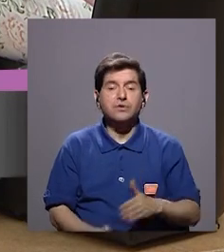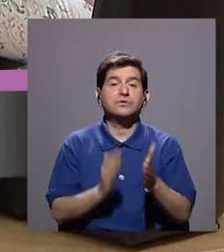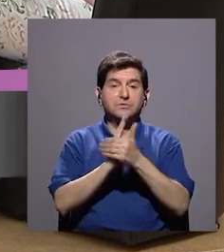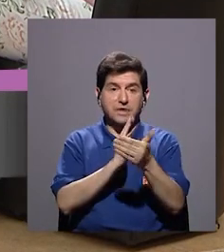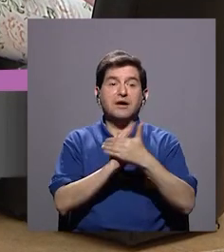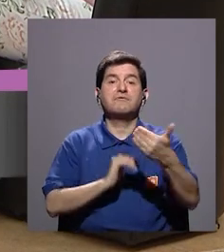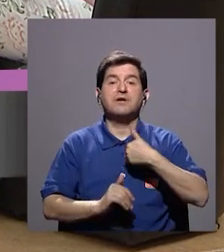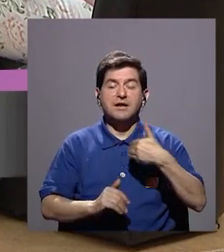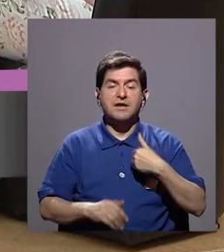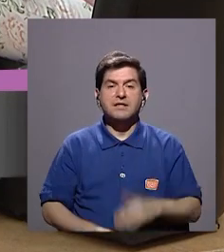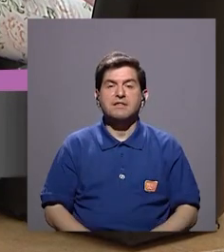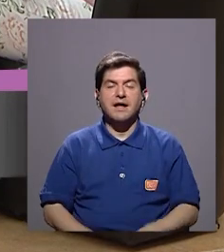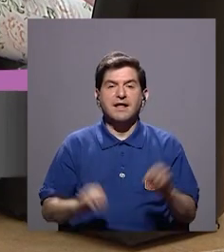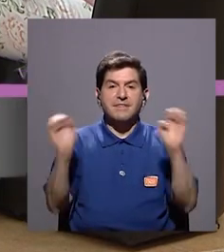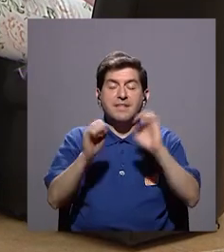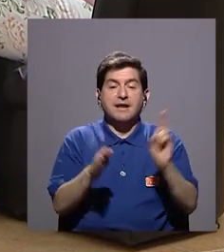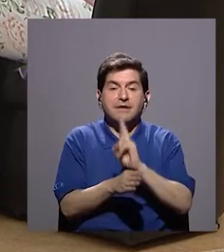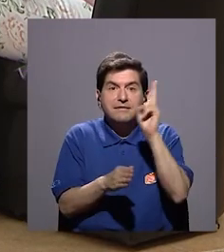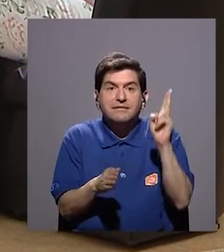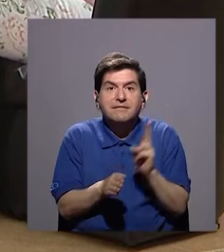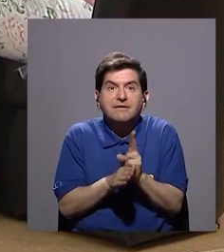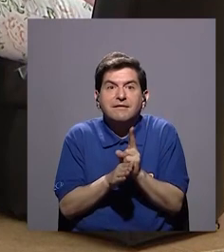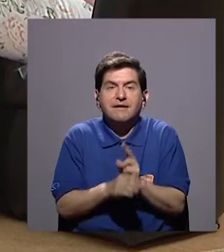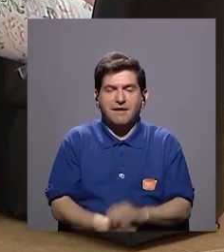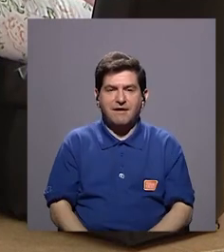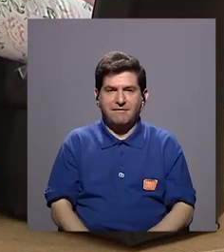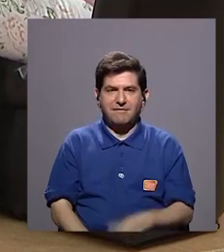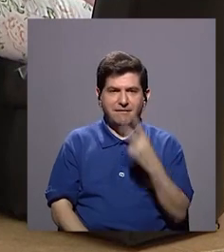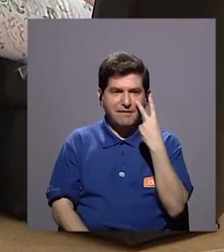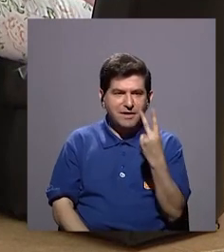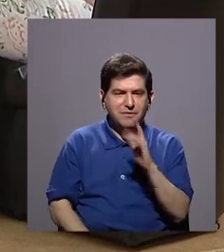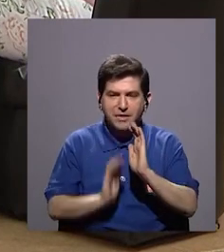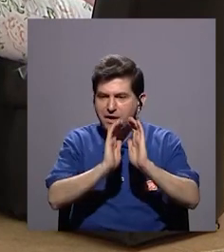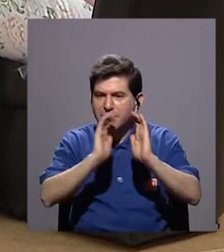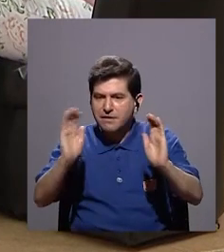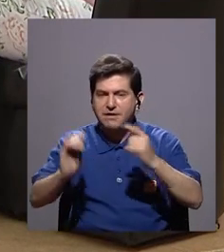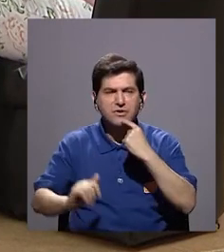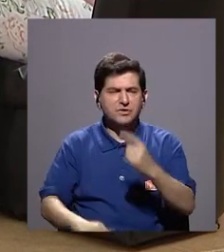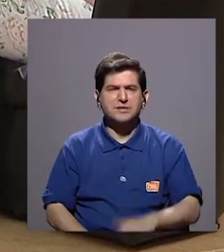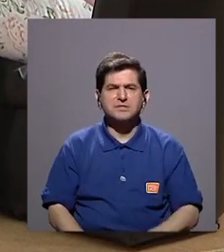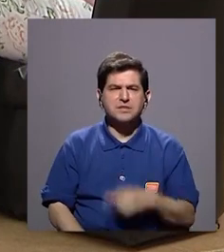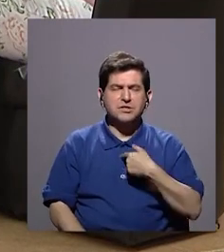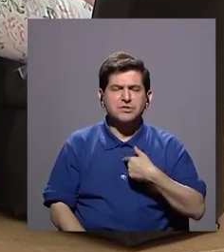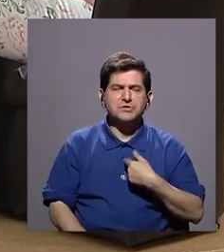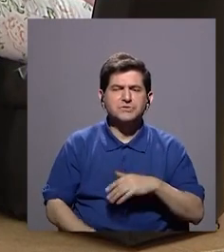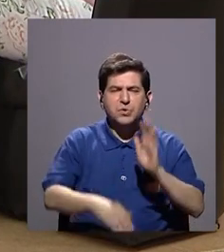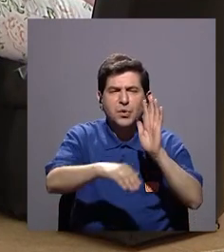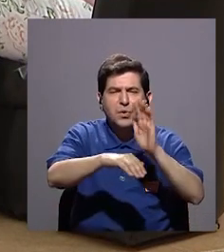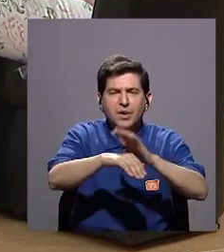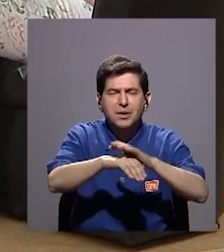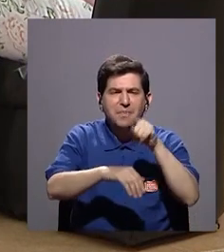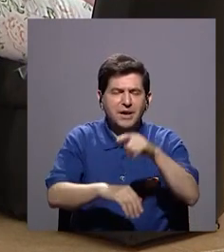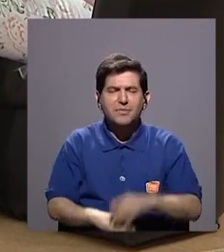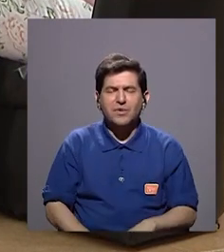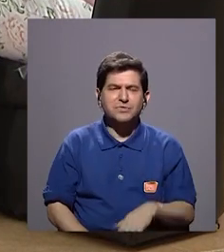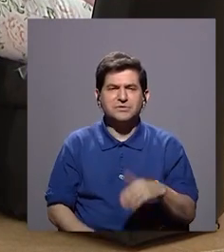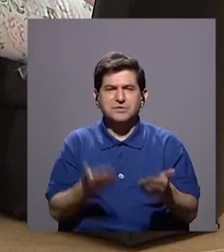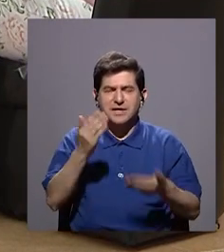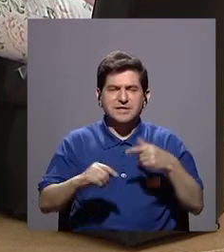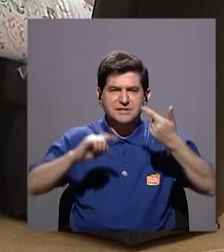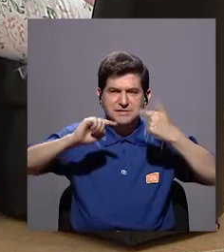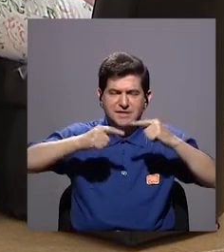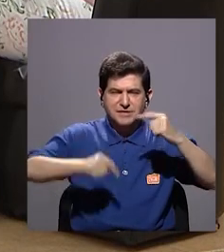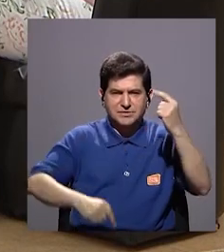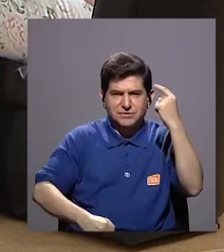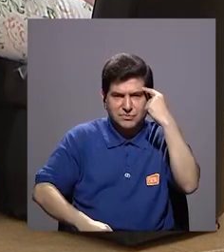tenemos esa habilidad de canalizar energía. Y vamos a ver como muchos niños que dicen, a ver, te pongo la mano, que te duele la cabeza, te pongo